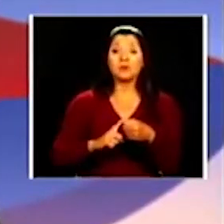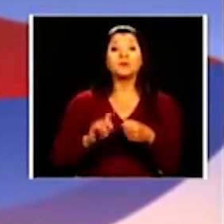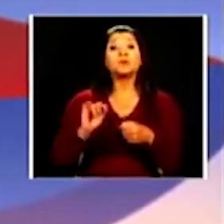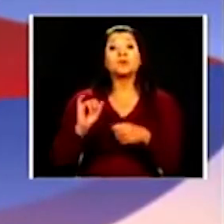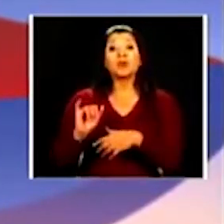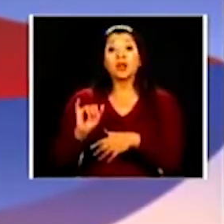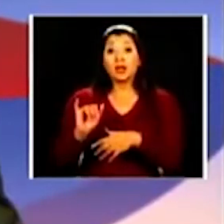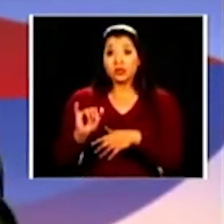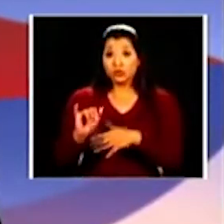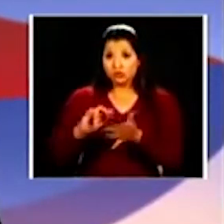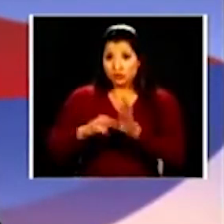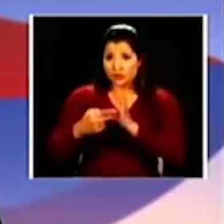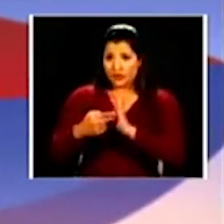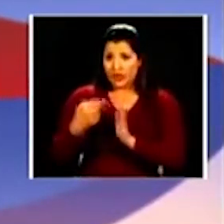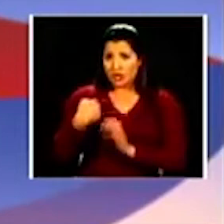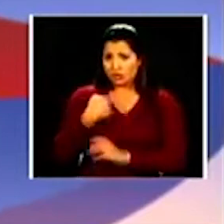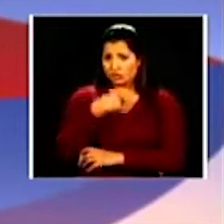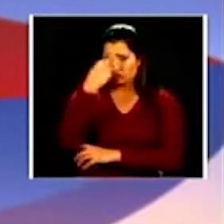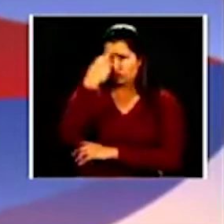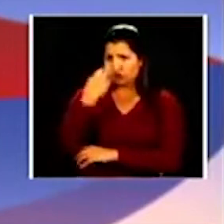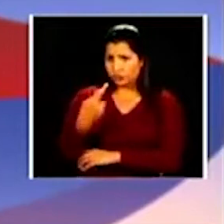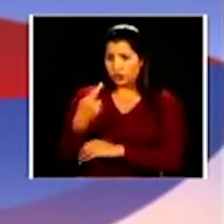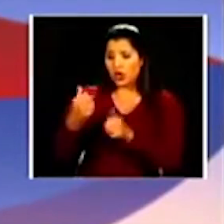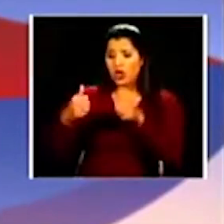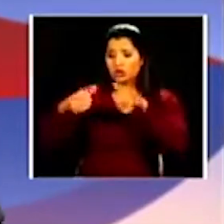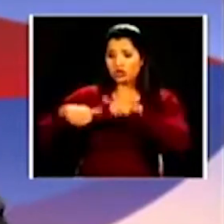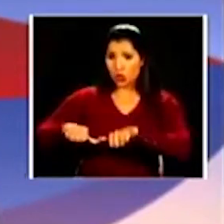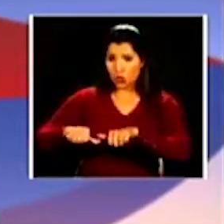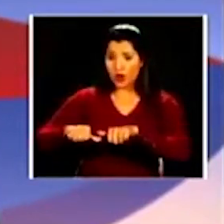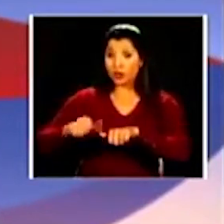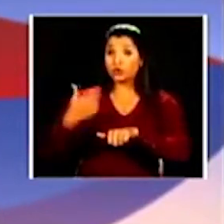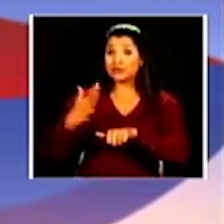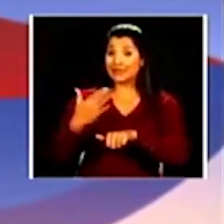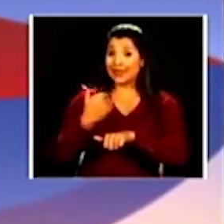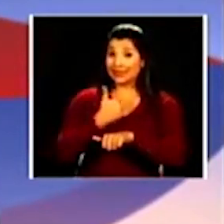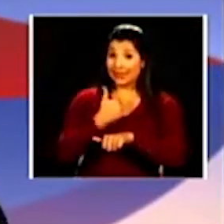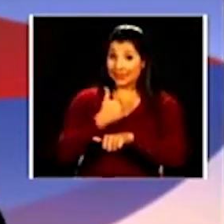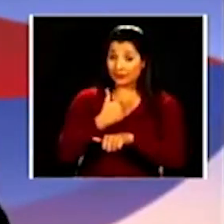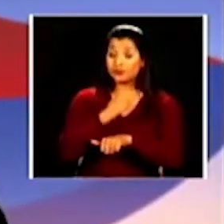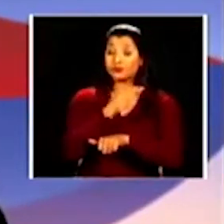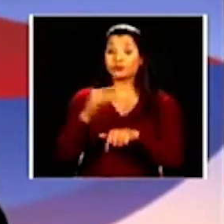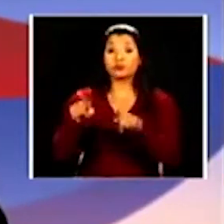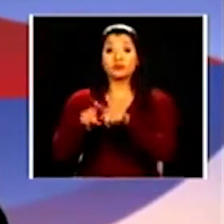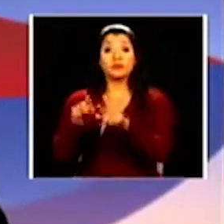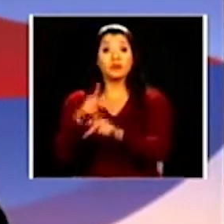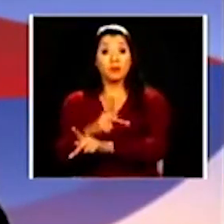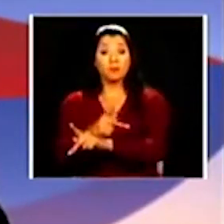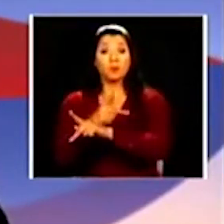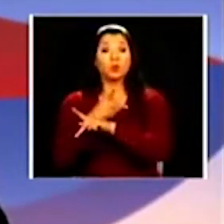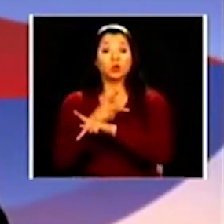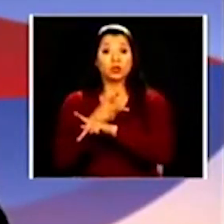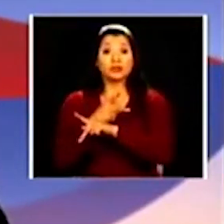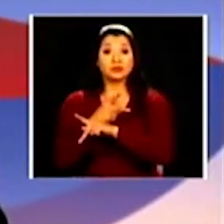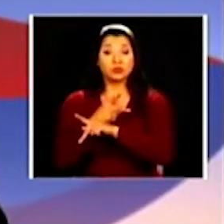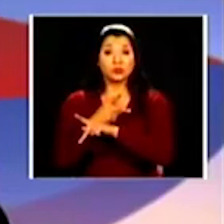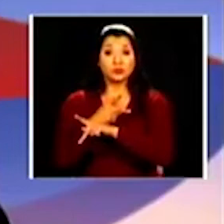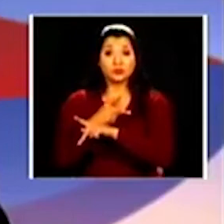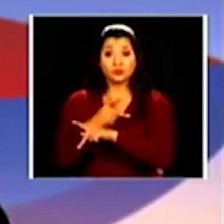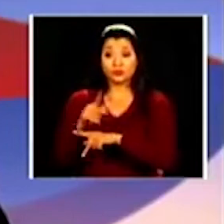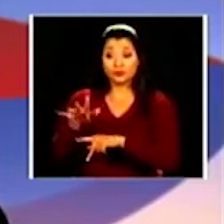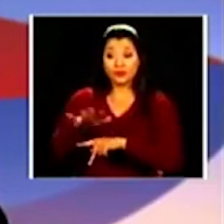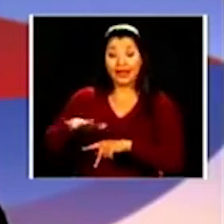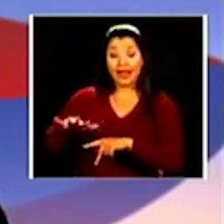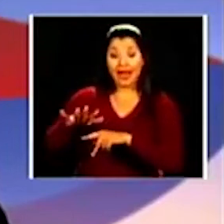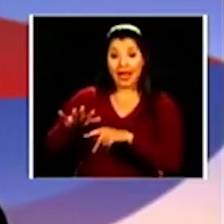al respeto que se debe tener en los acuerdos bilaterales que ya existen y, repito, en la protección de este sector en